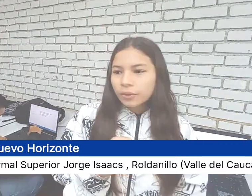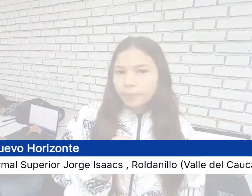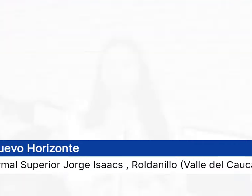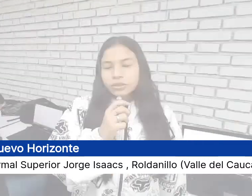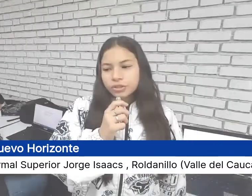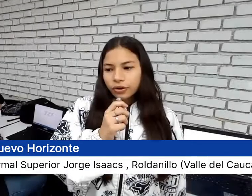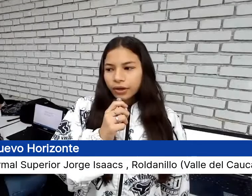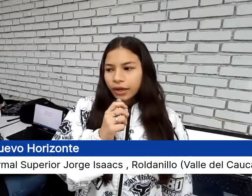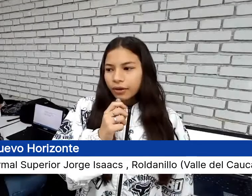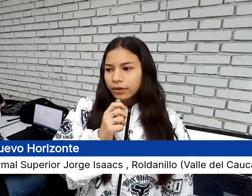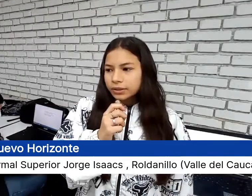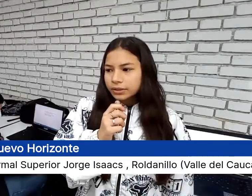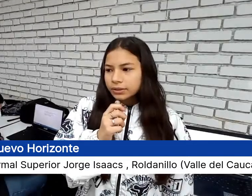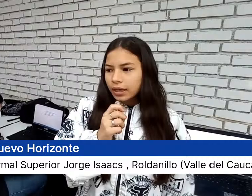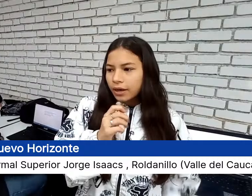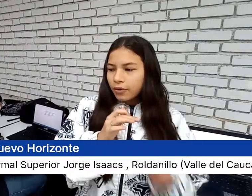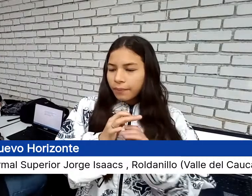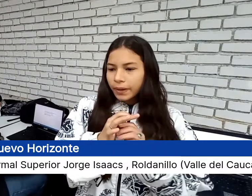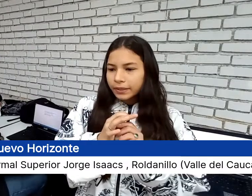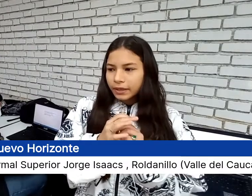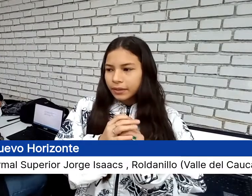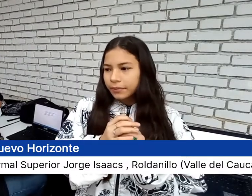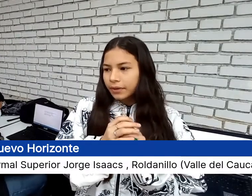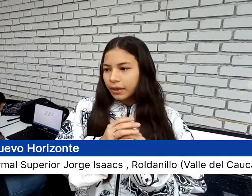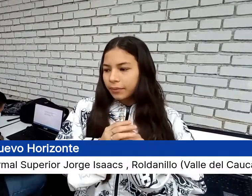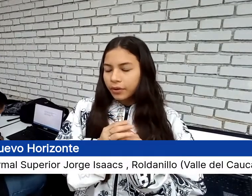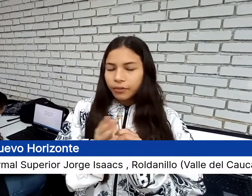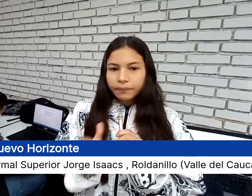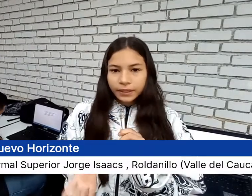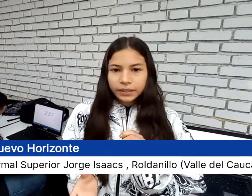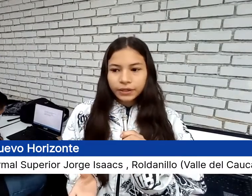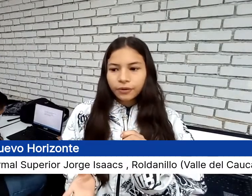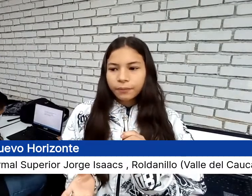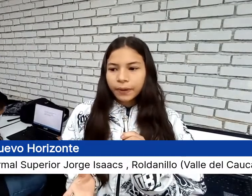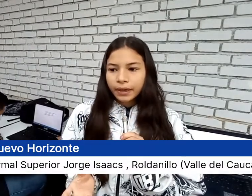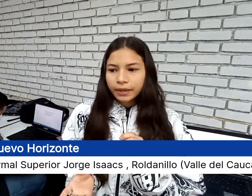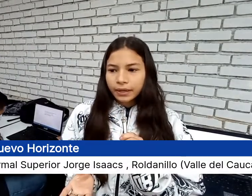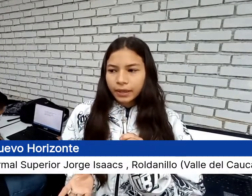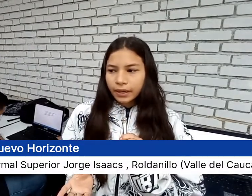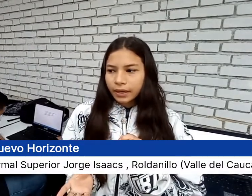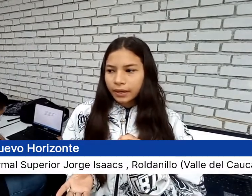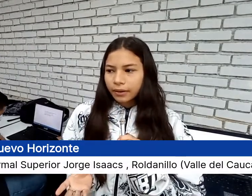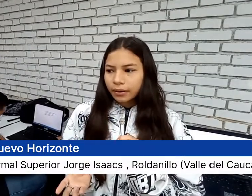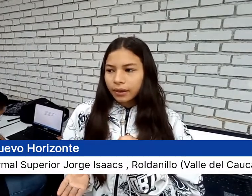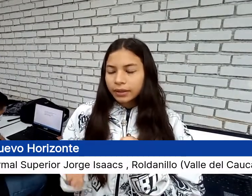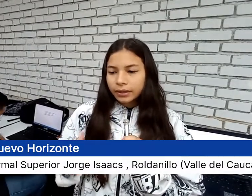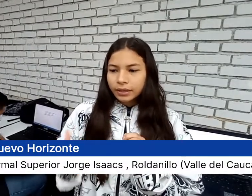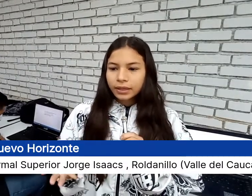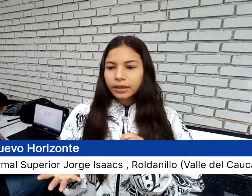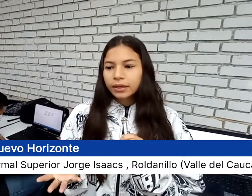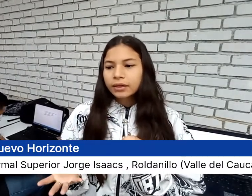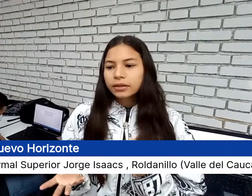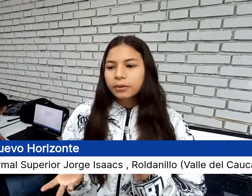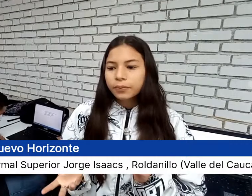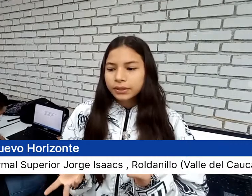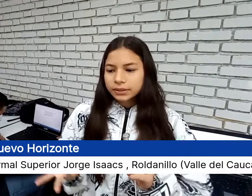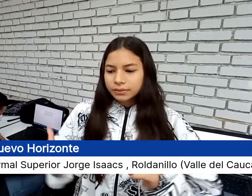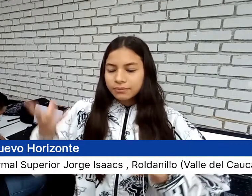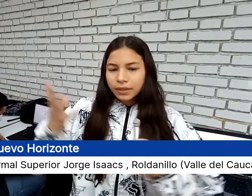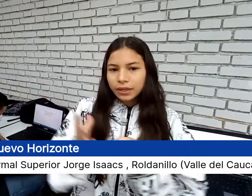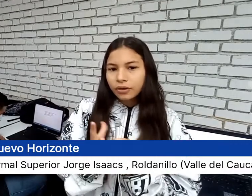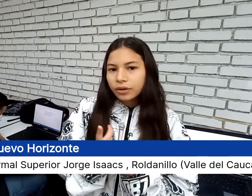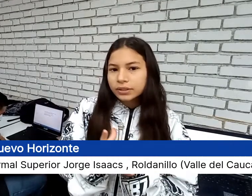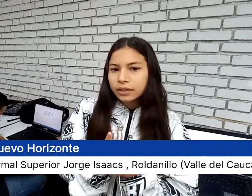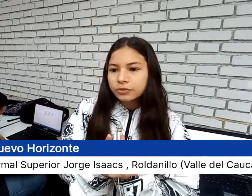ejemplos. Yo lo que hago es acompañar a mi compañero para que entienda y